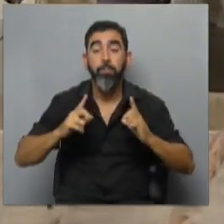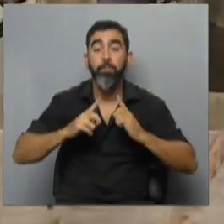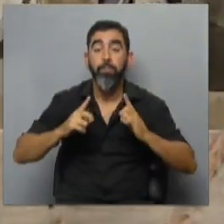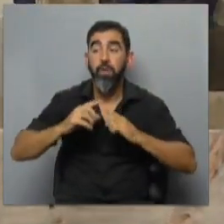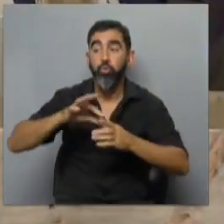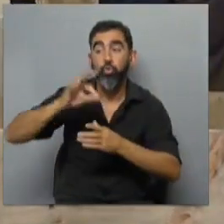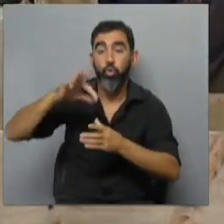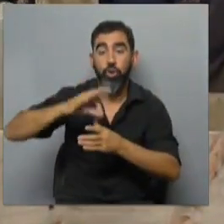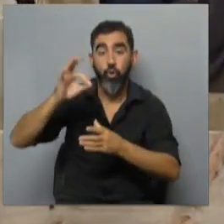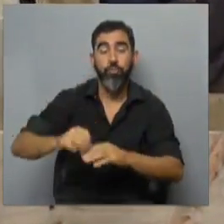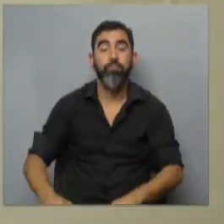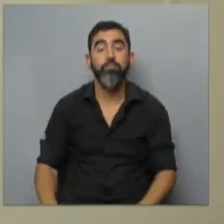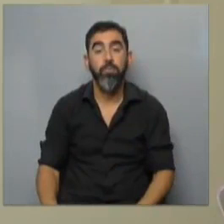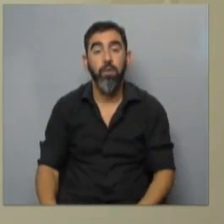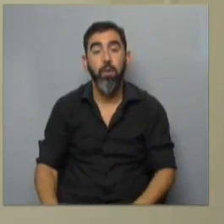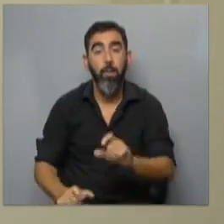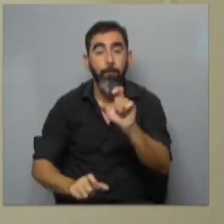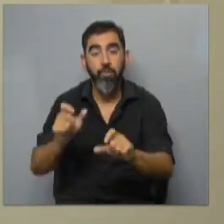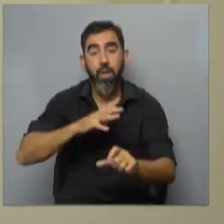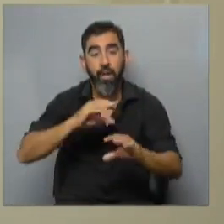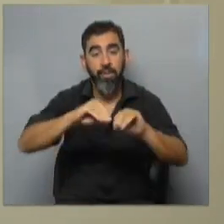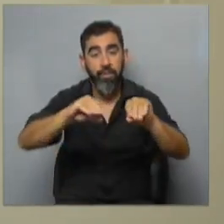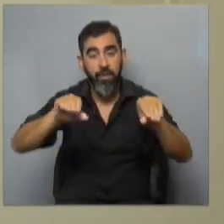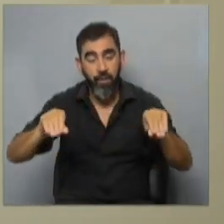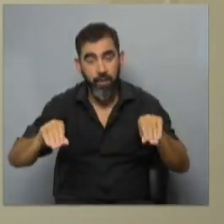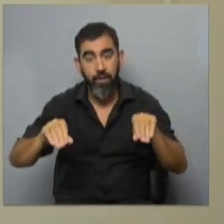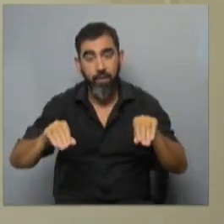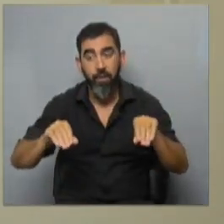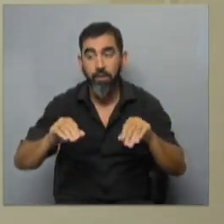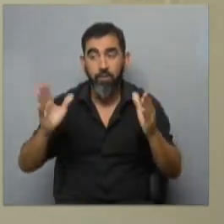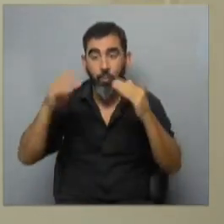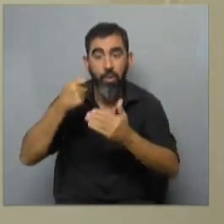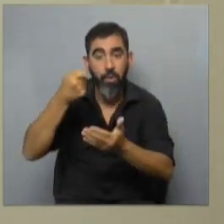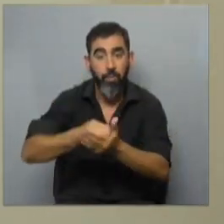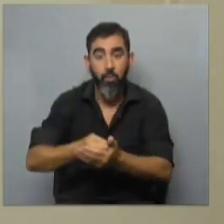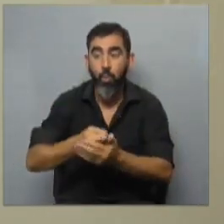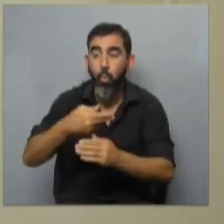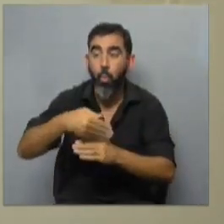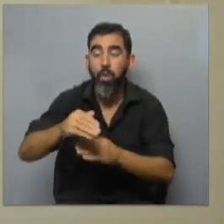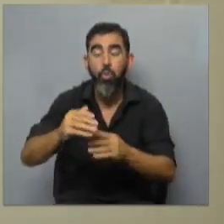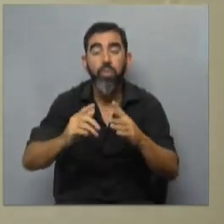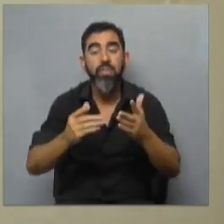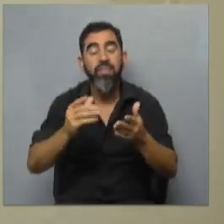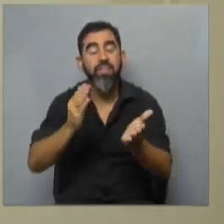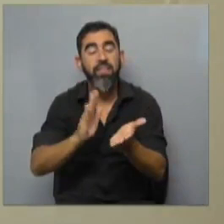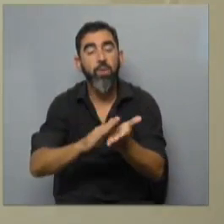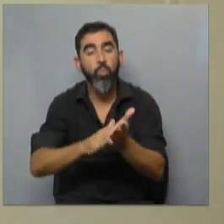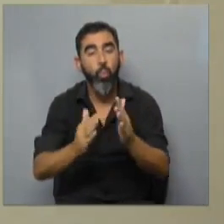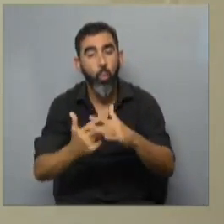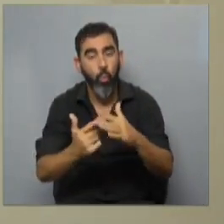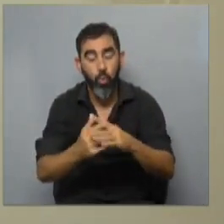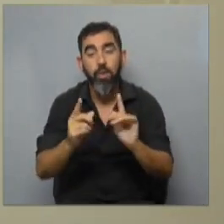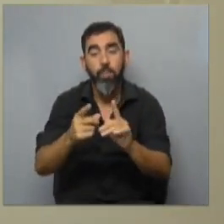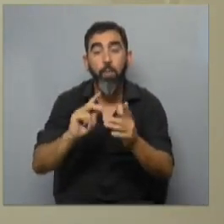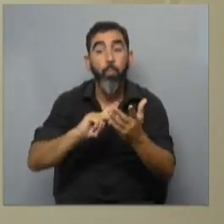sorteos gente que tiene tierra tiene que pagar boletos no puede porque no sabe cuándo va a escriturar los costos que implica el